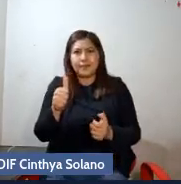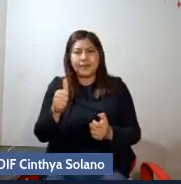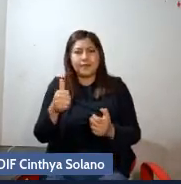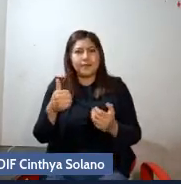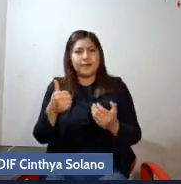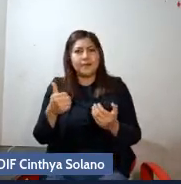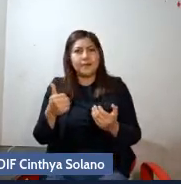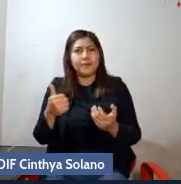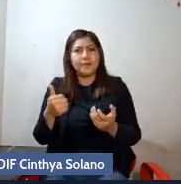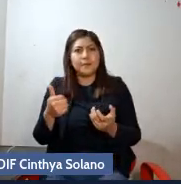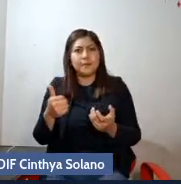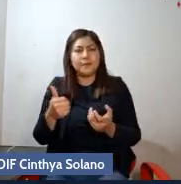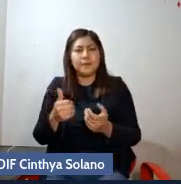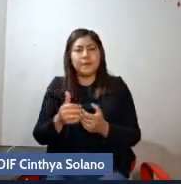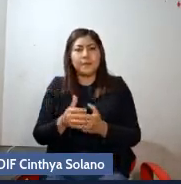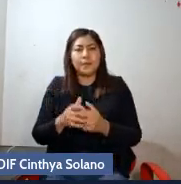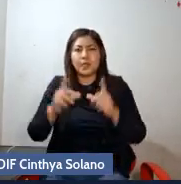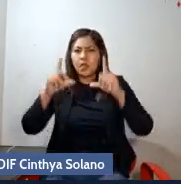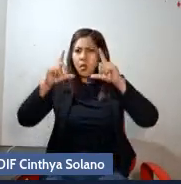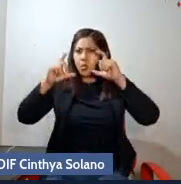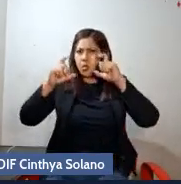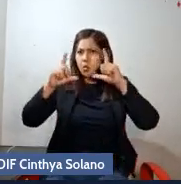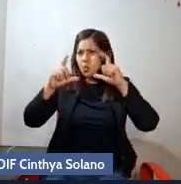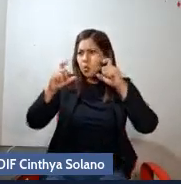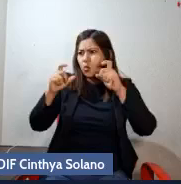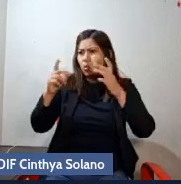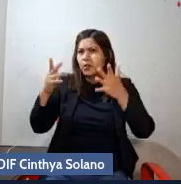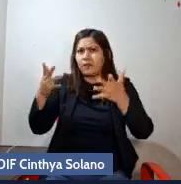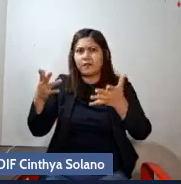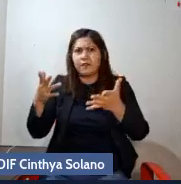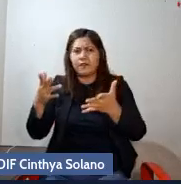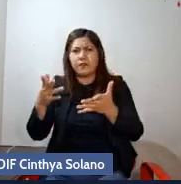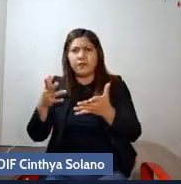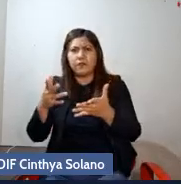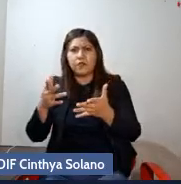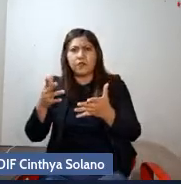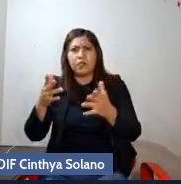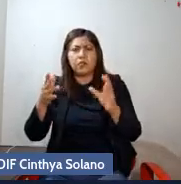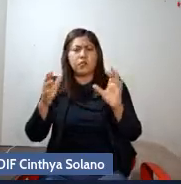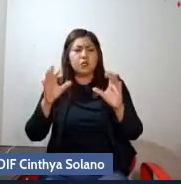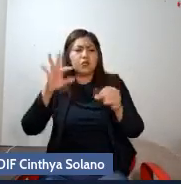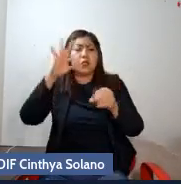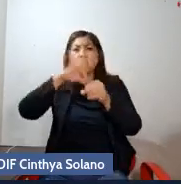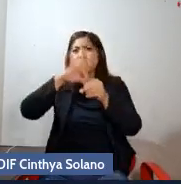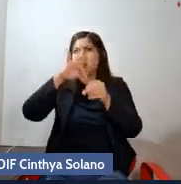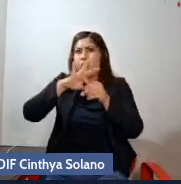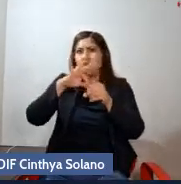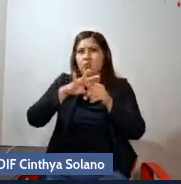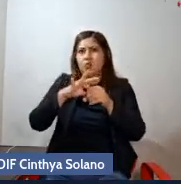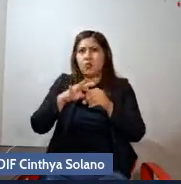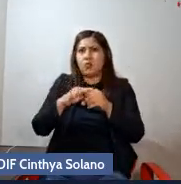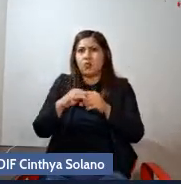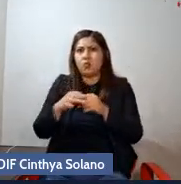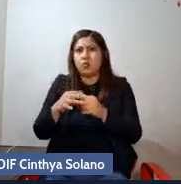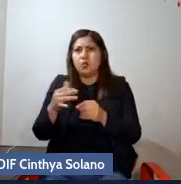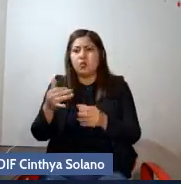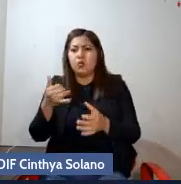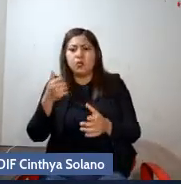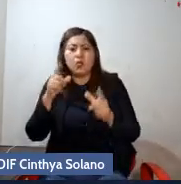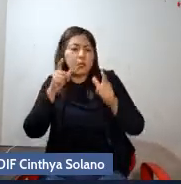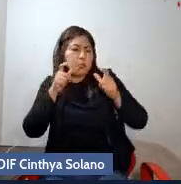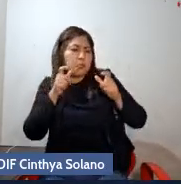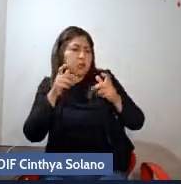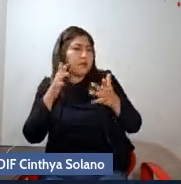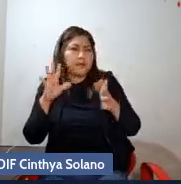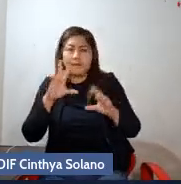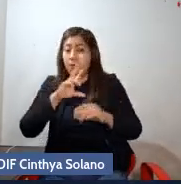pedirles evidencia del sentido de su voto. Recuerden, el voto es libre y secreto. No le deben ustedes favores